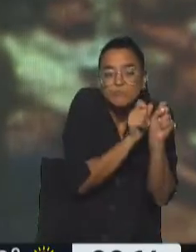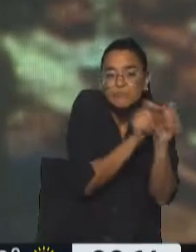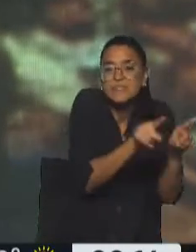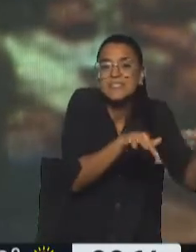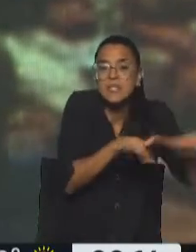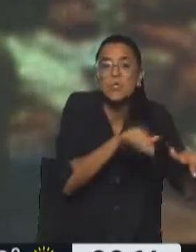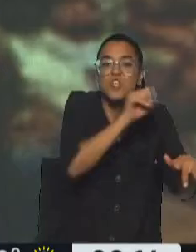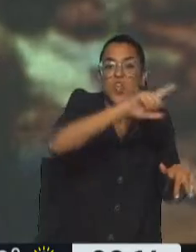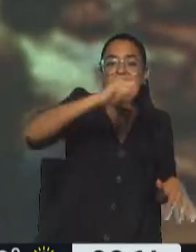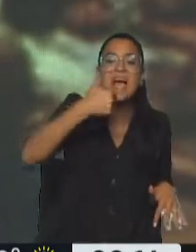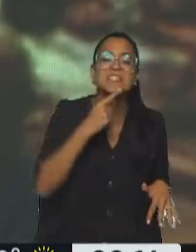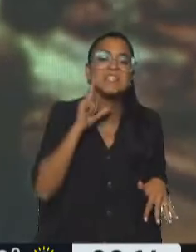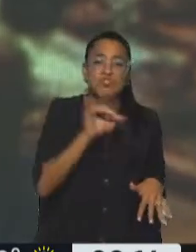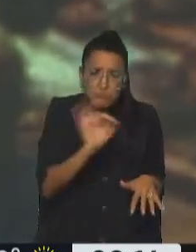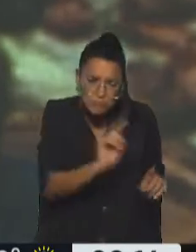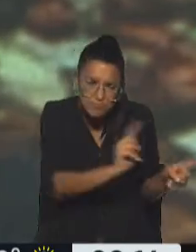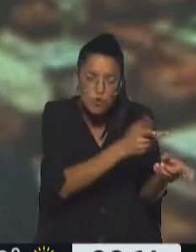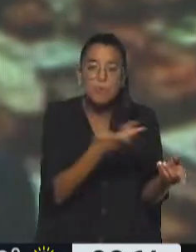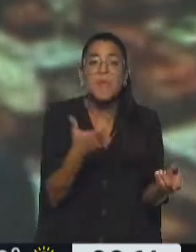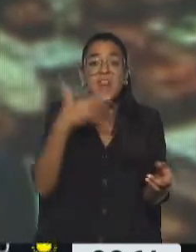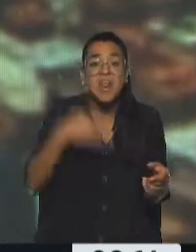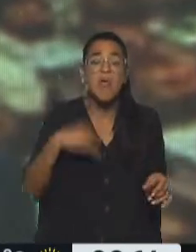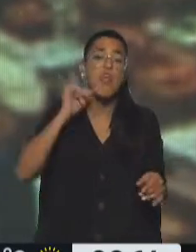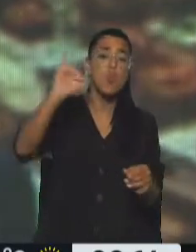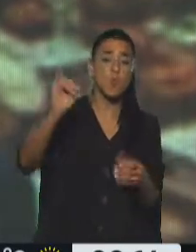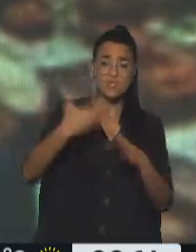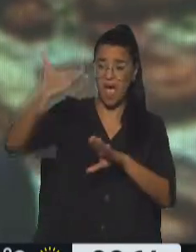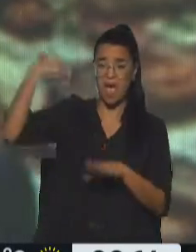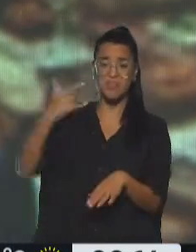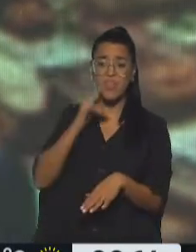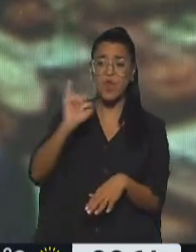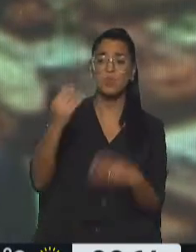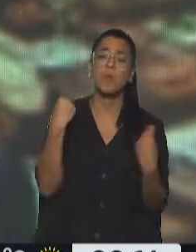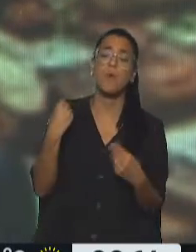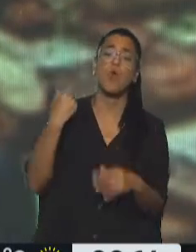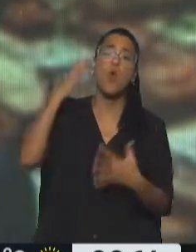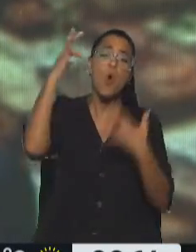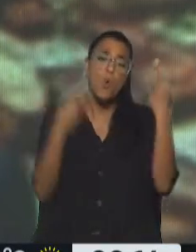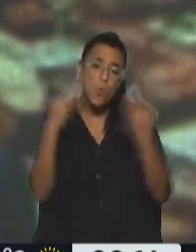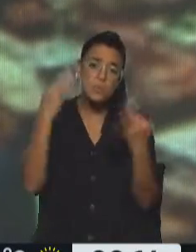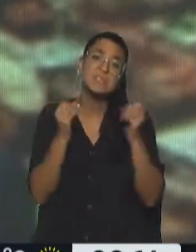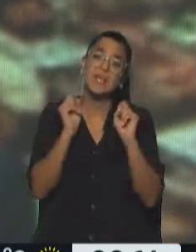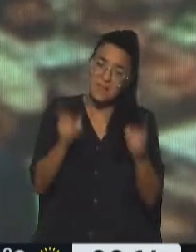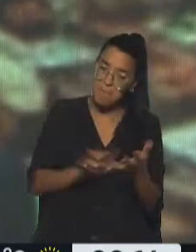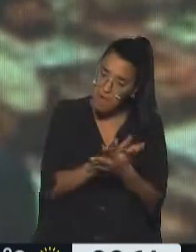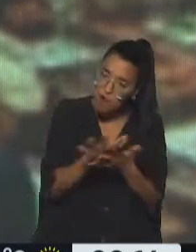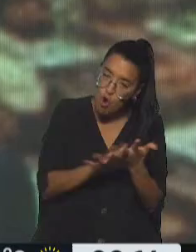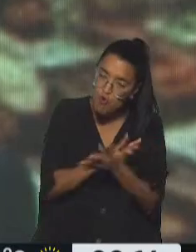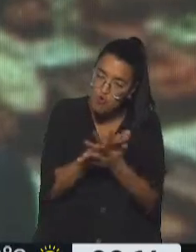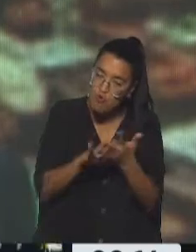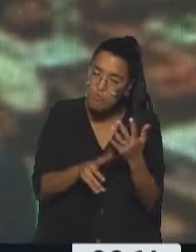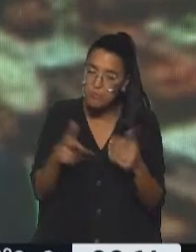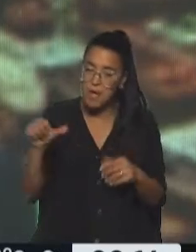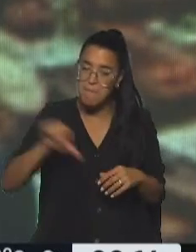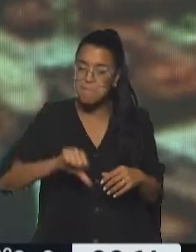situación de Castillo, que simplemente era denunciado y había sido denunciado por una justicia también corrupta, que quizás también